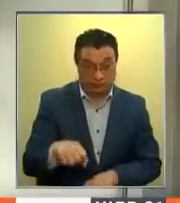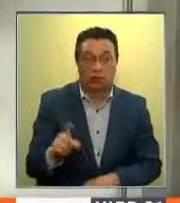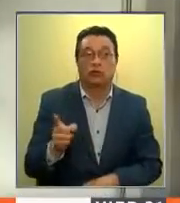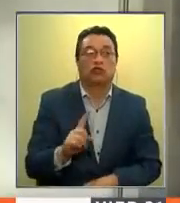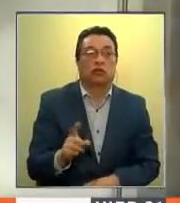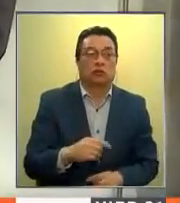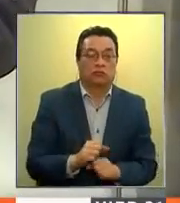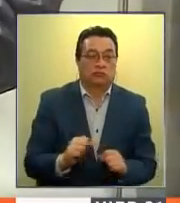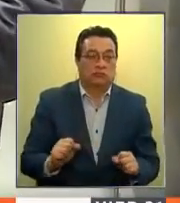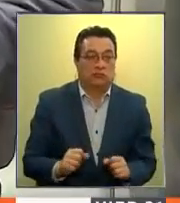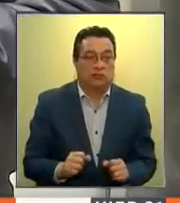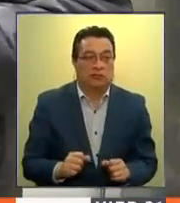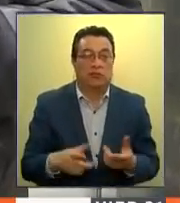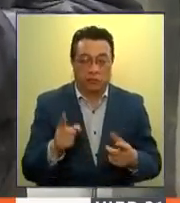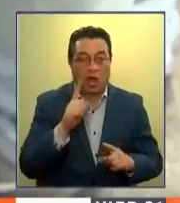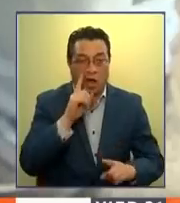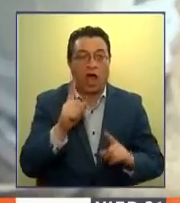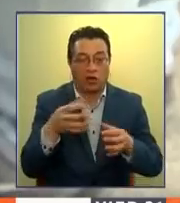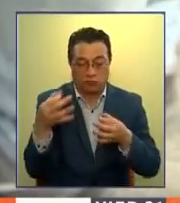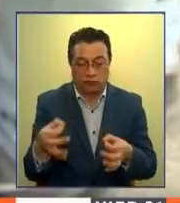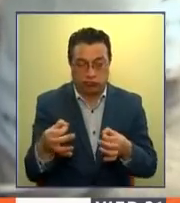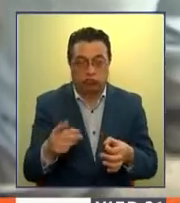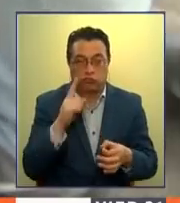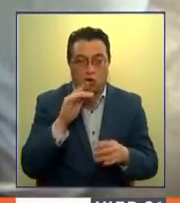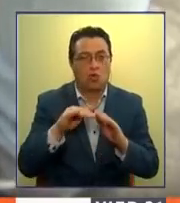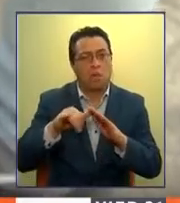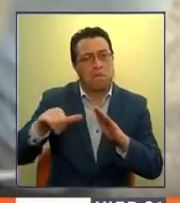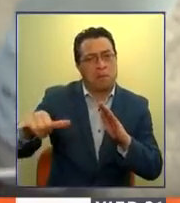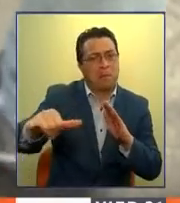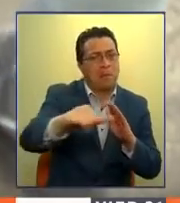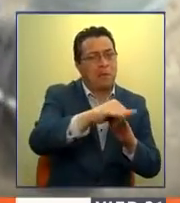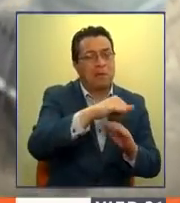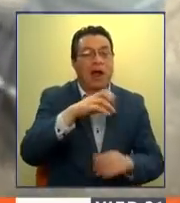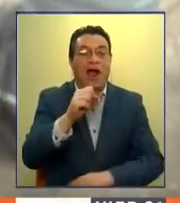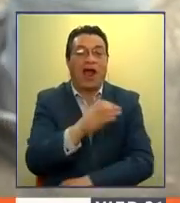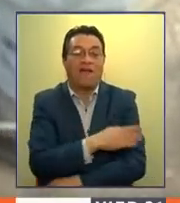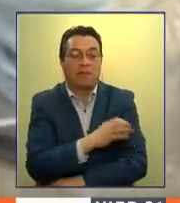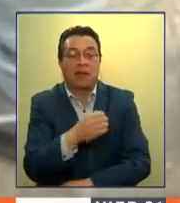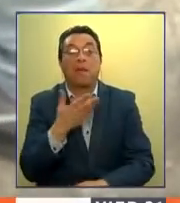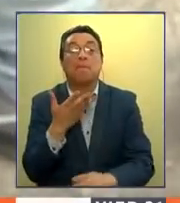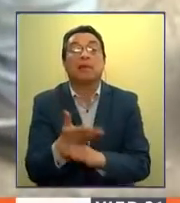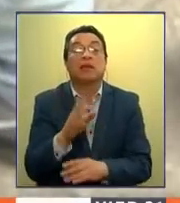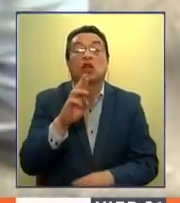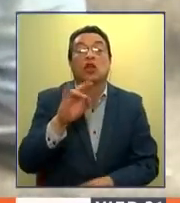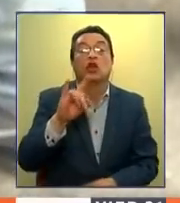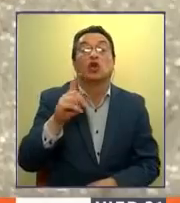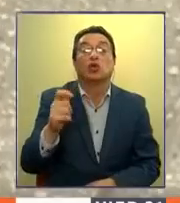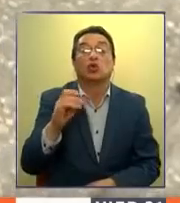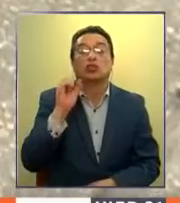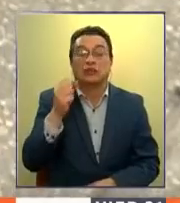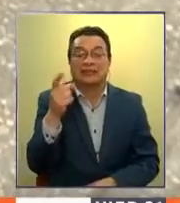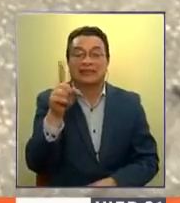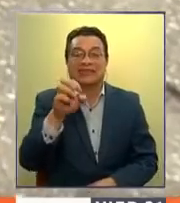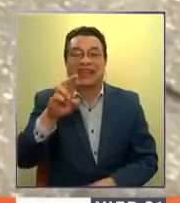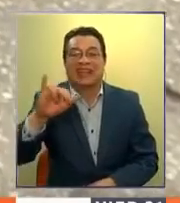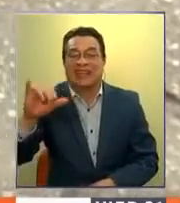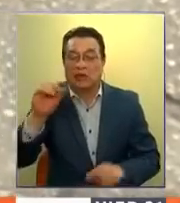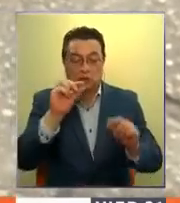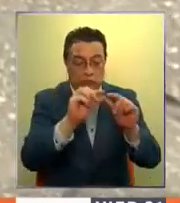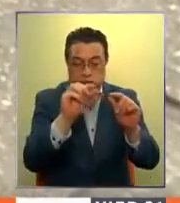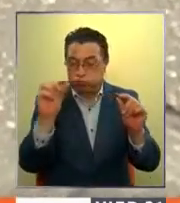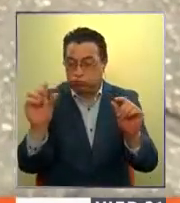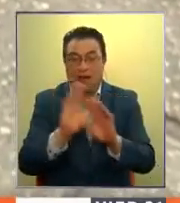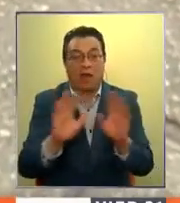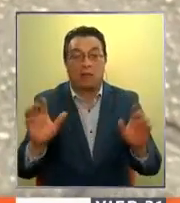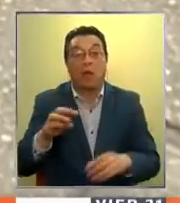pesca. Y aunque se habló de un formulario estándar donde las AFP solo debían pedir el número de RUT y de serie del carnet para validar los datos,